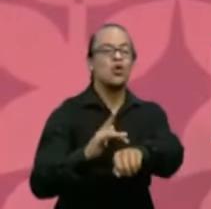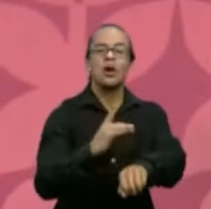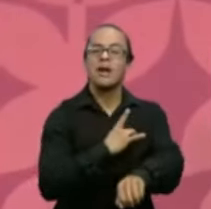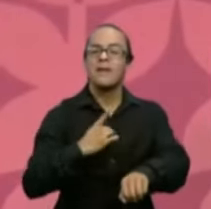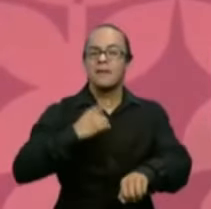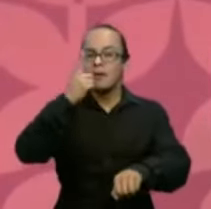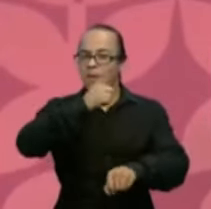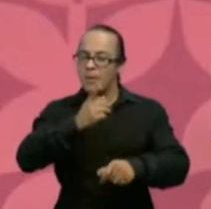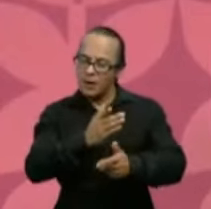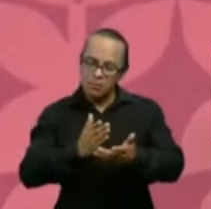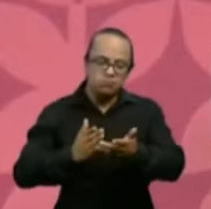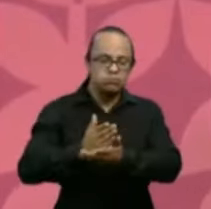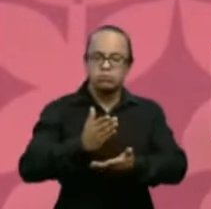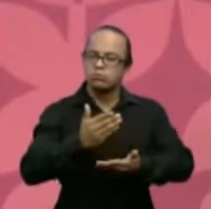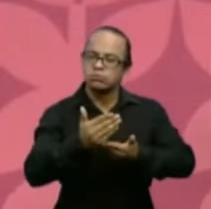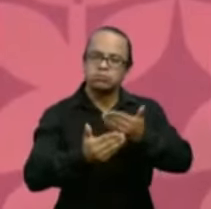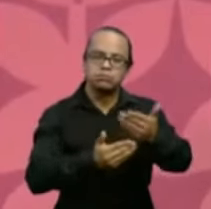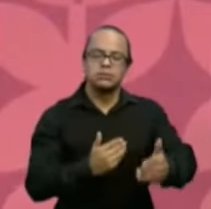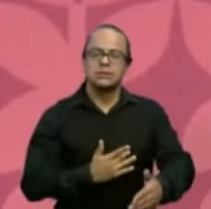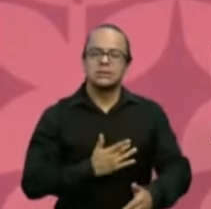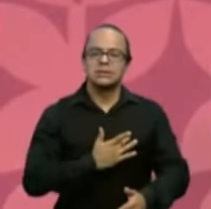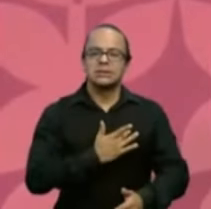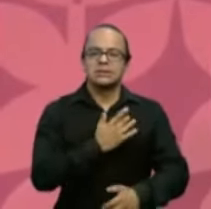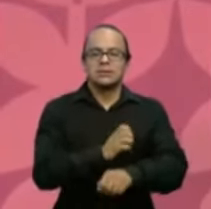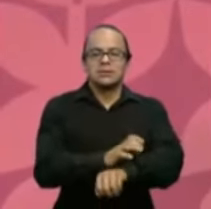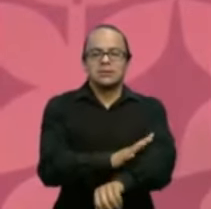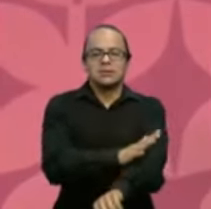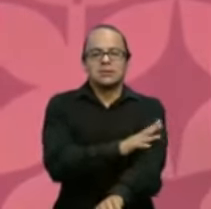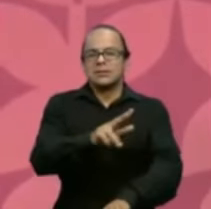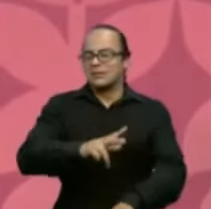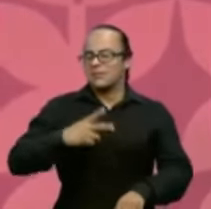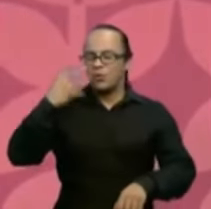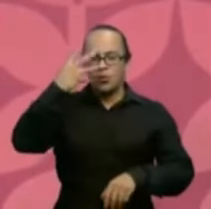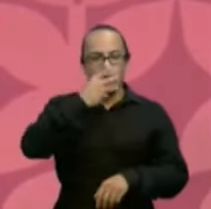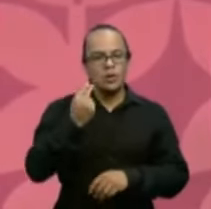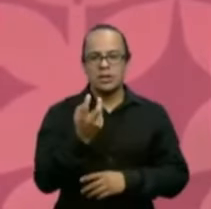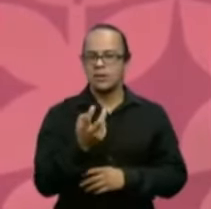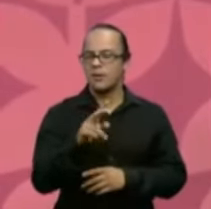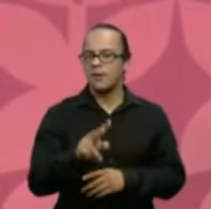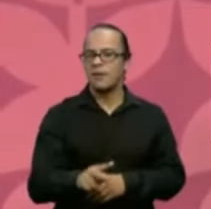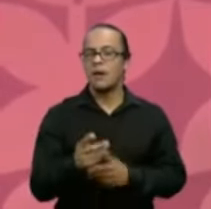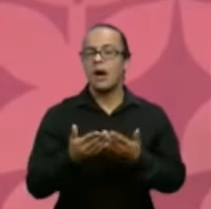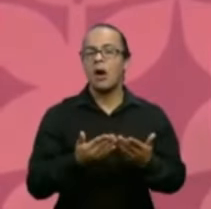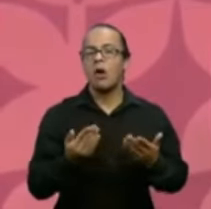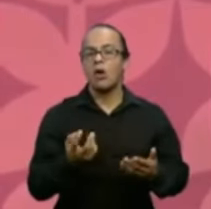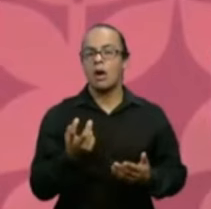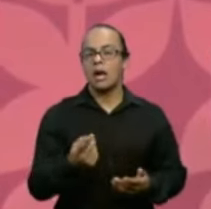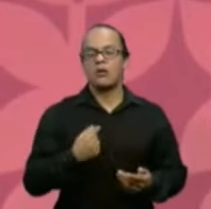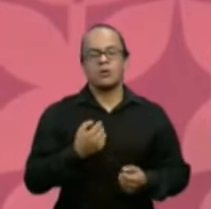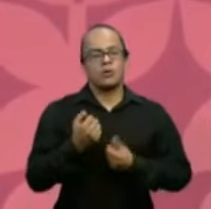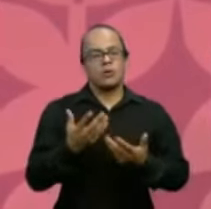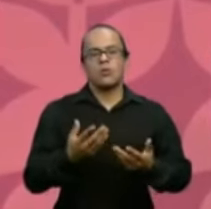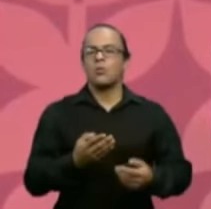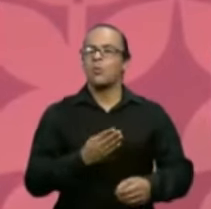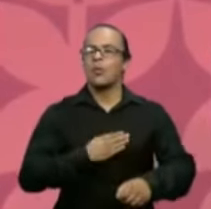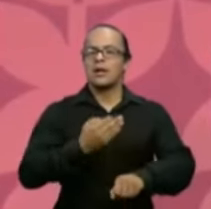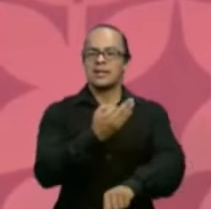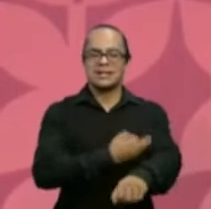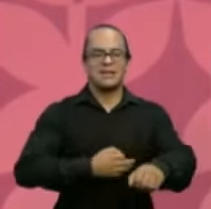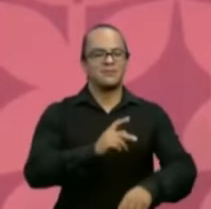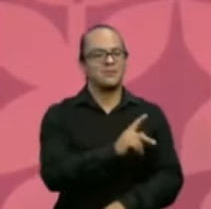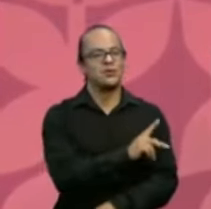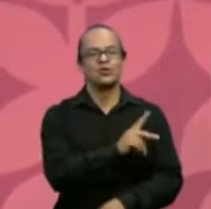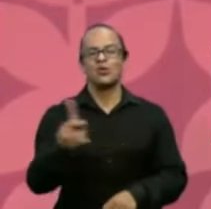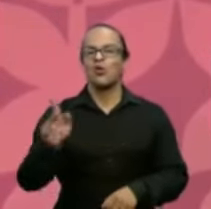fluir, se hacen emociones y se hacen acciones hermosas. Por eso digo muy buenas tardes a todas y a todos